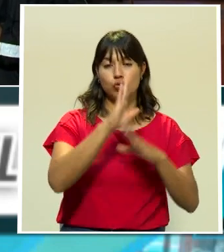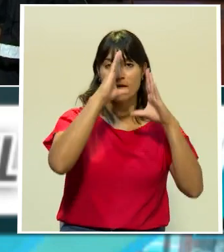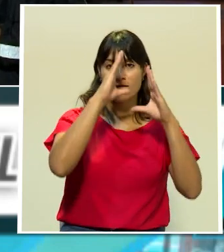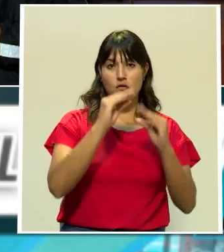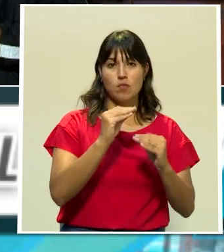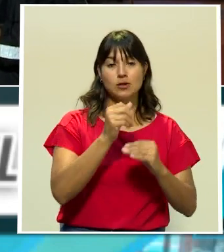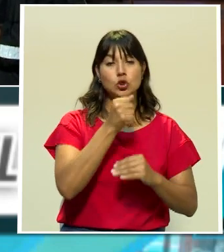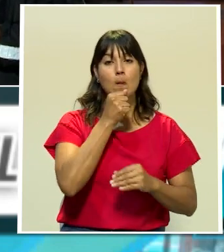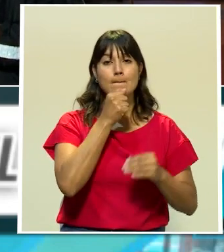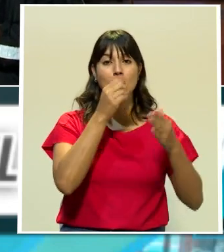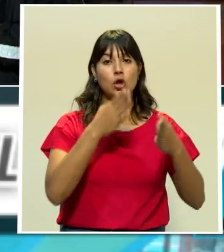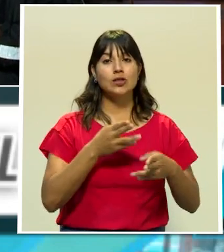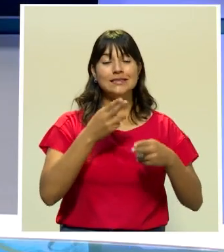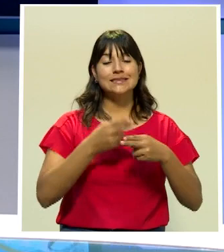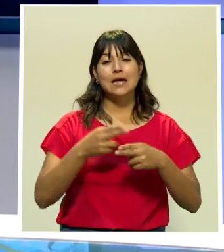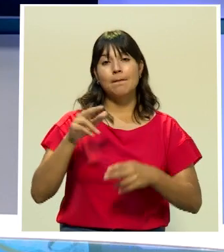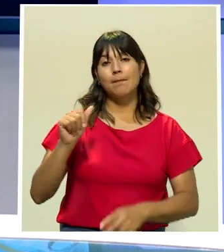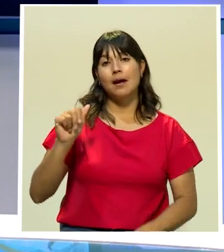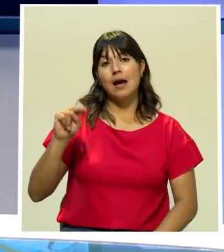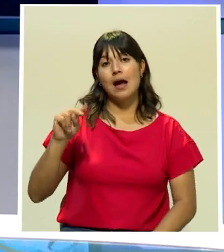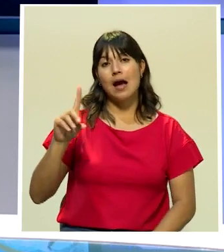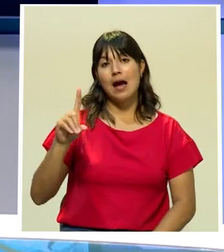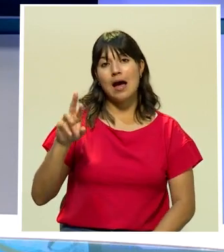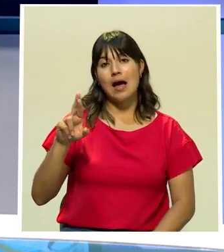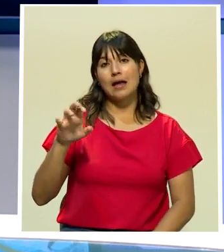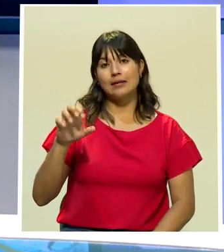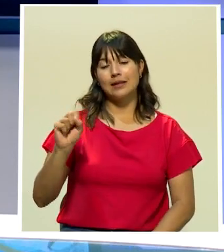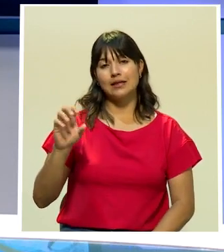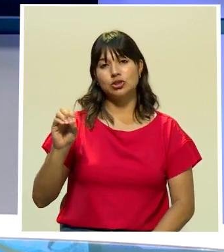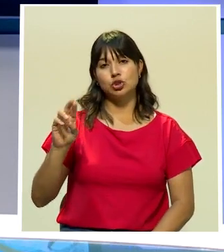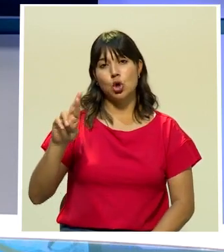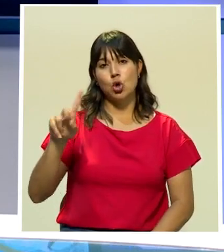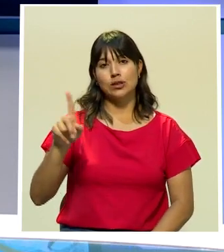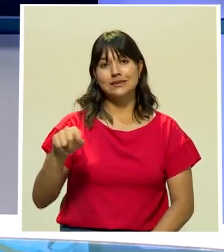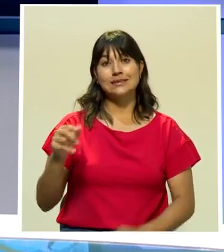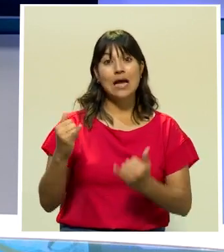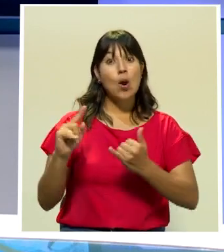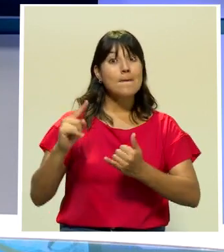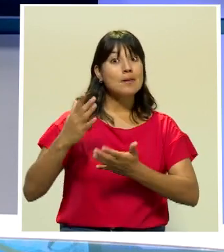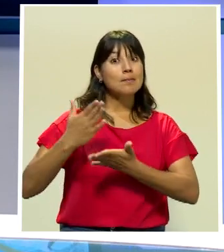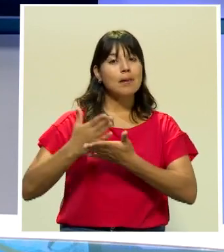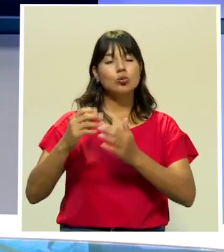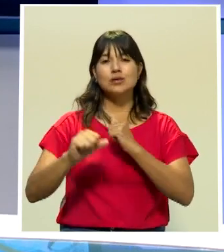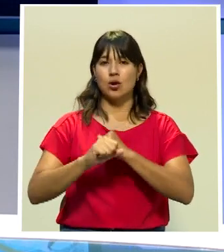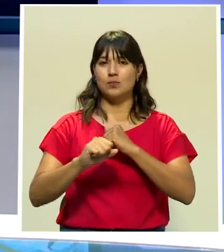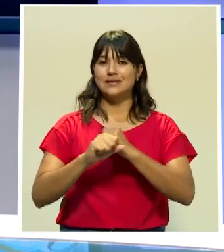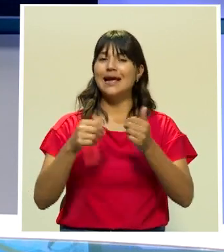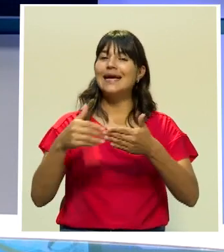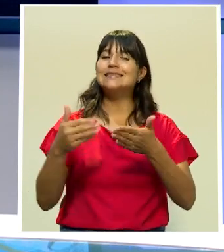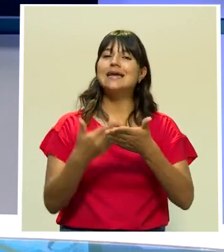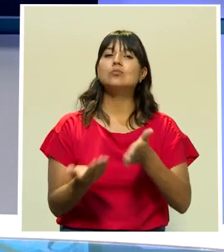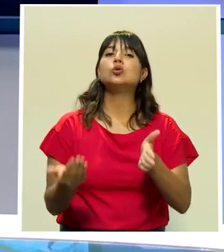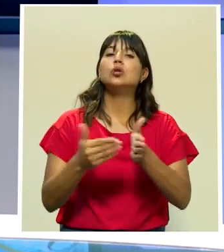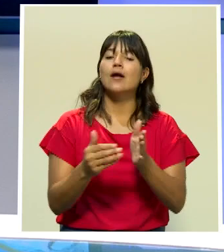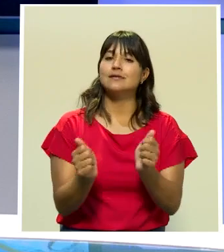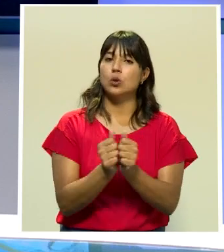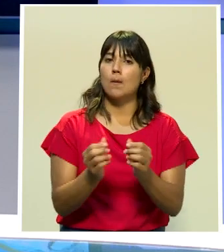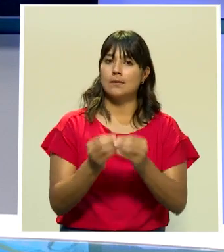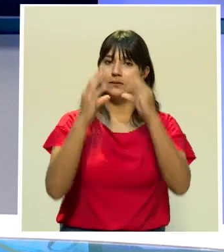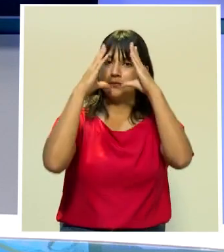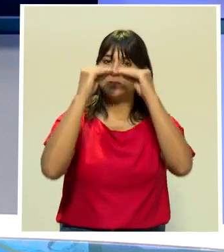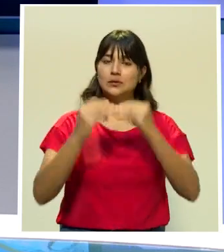compañero Andrés Ortiz. En este momento vamos a hacer la primera pausa comercial y enseguida regresamos con más información.